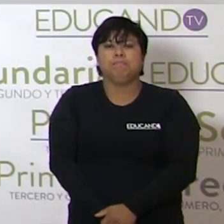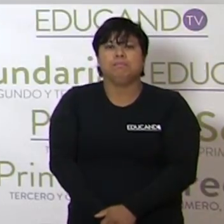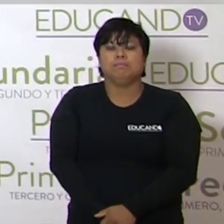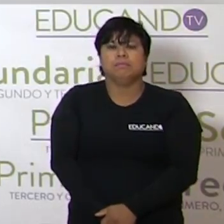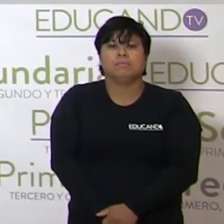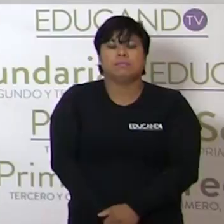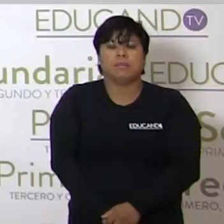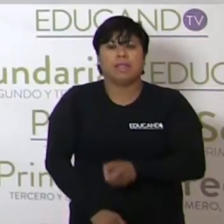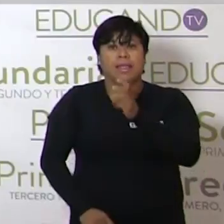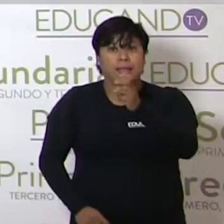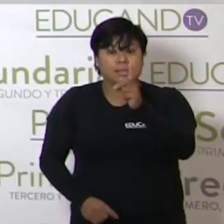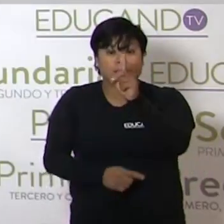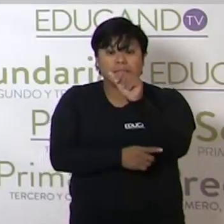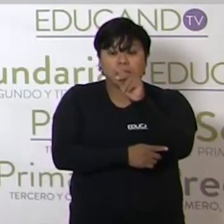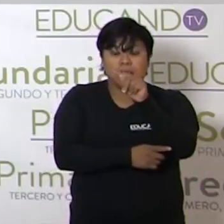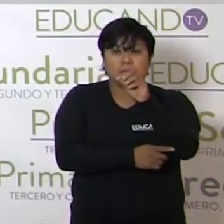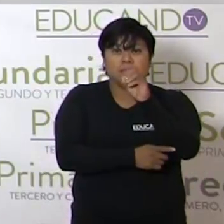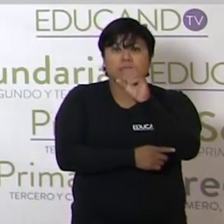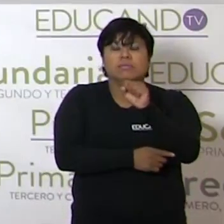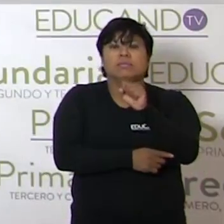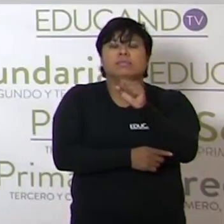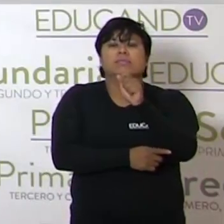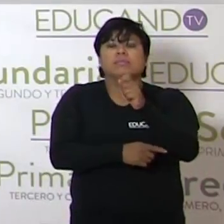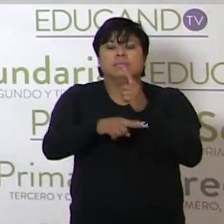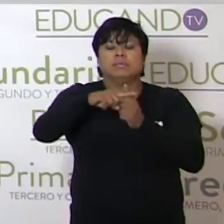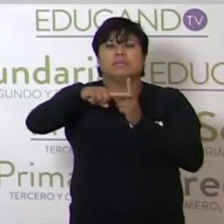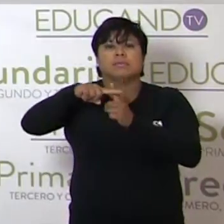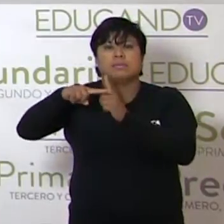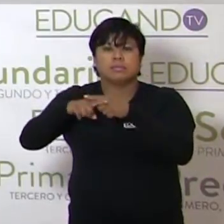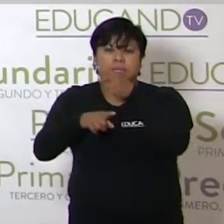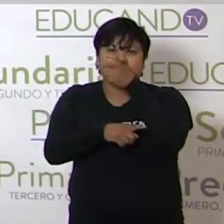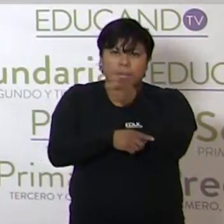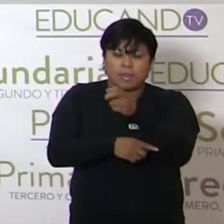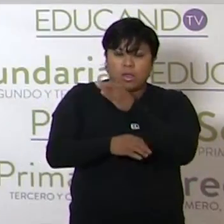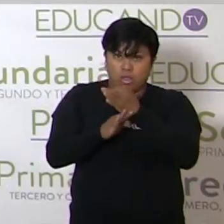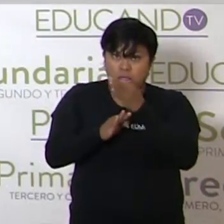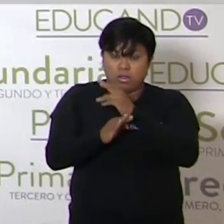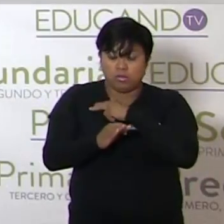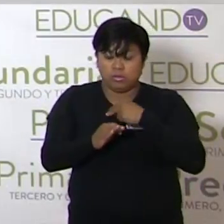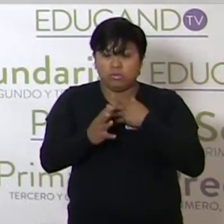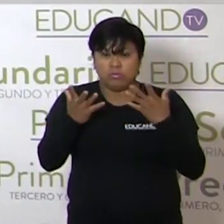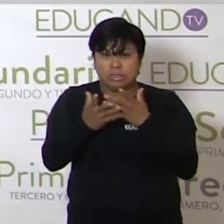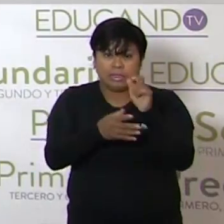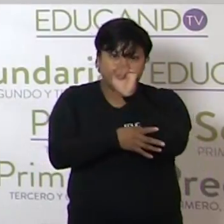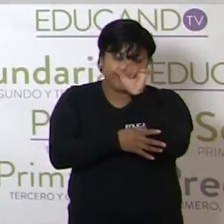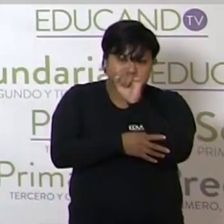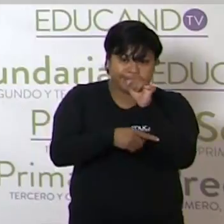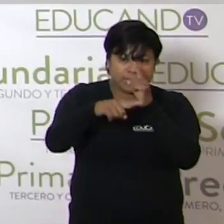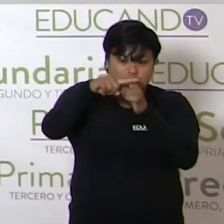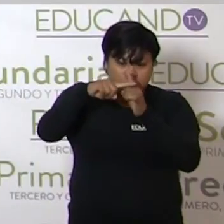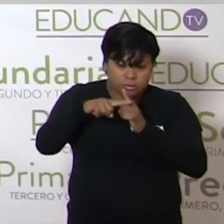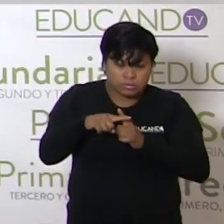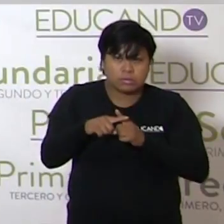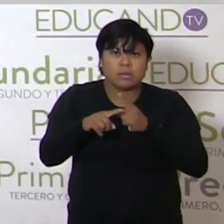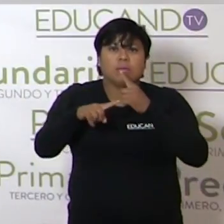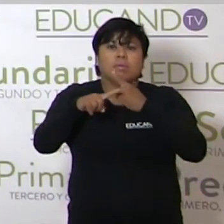Estos son los datos, este es el conjunto de datos, es la suma de ellos, ahorita los vamos a sumar, por el